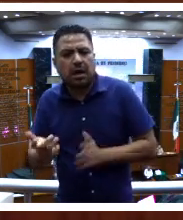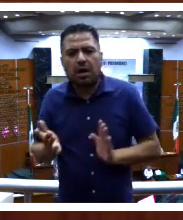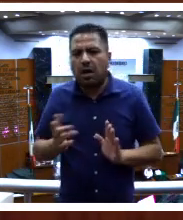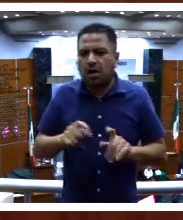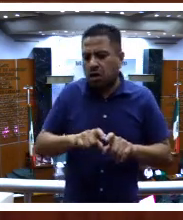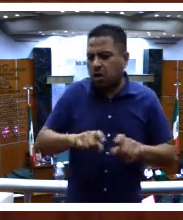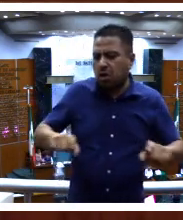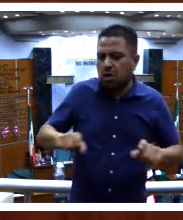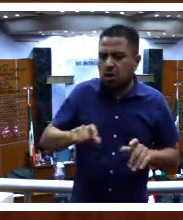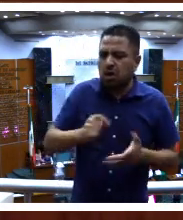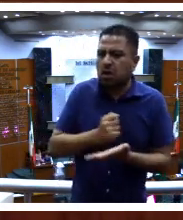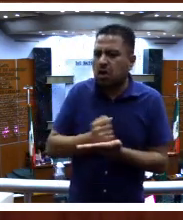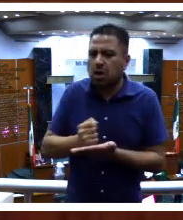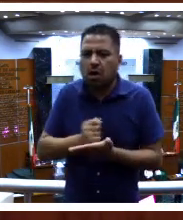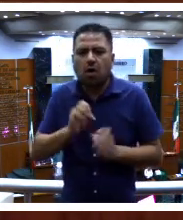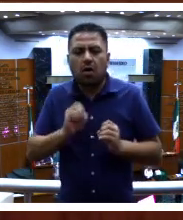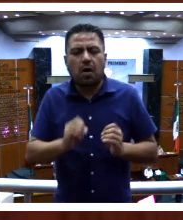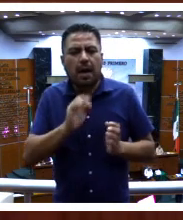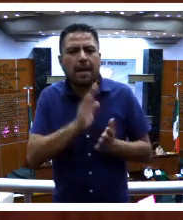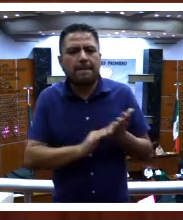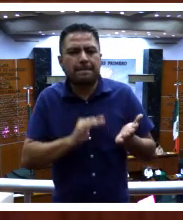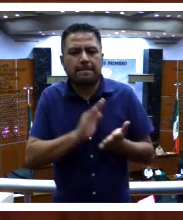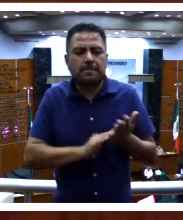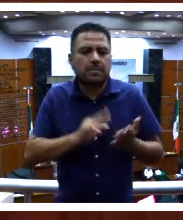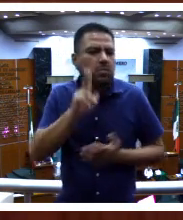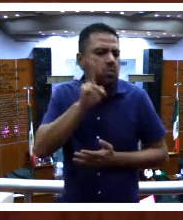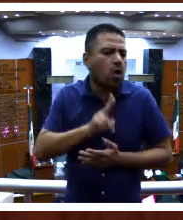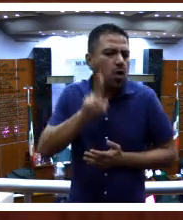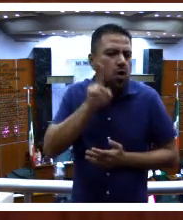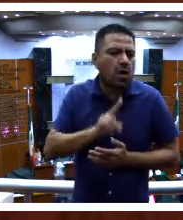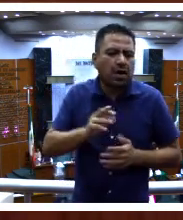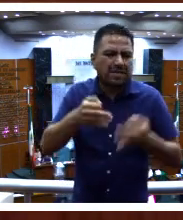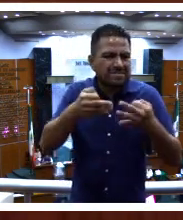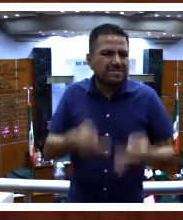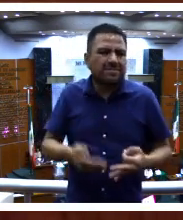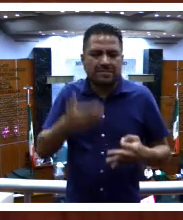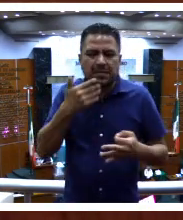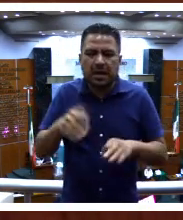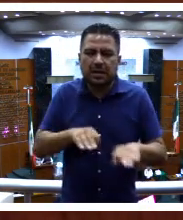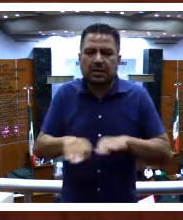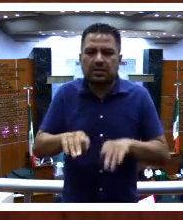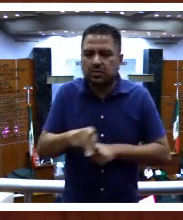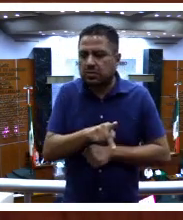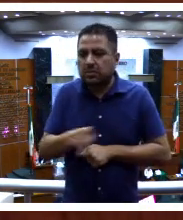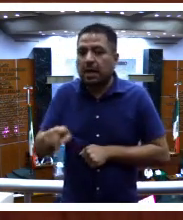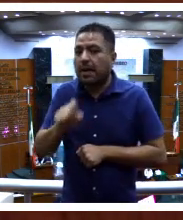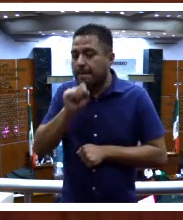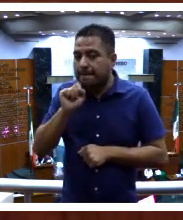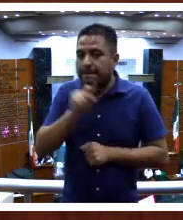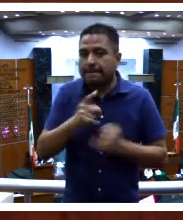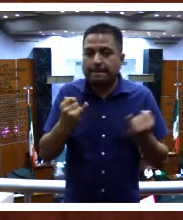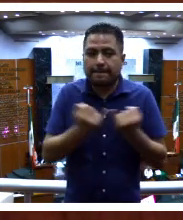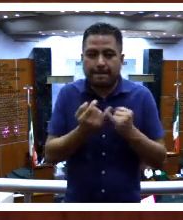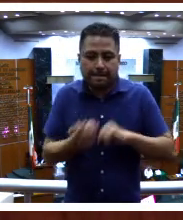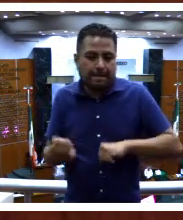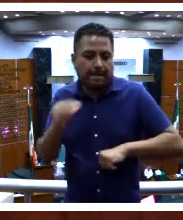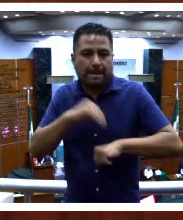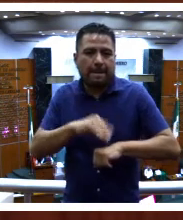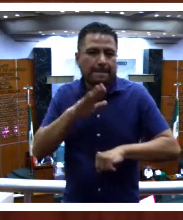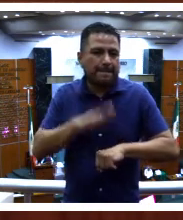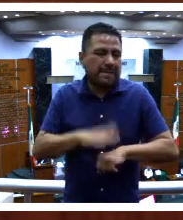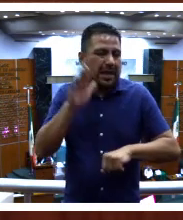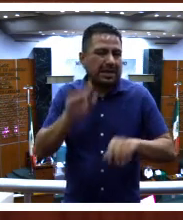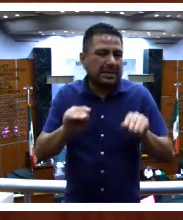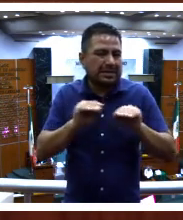de nómina o algún documento probatorio que le dé certeza a los trabajadores, pero también que genere